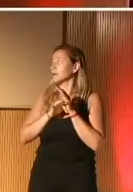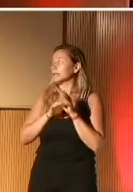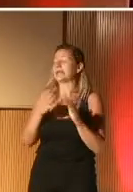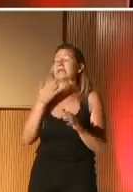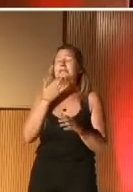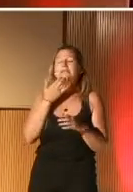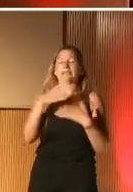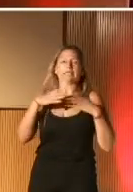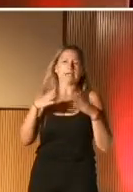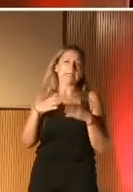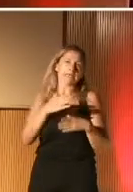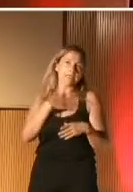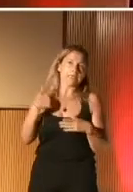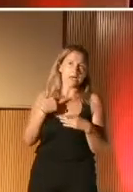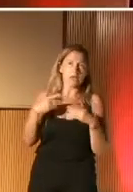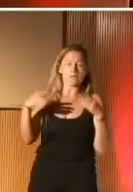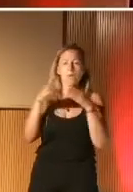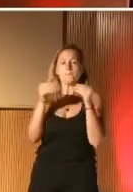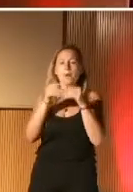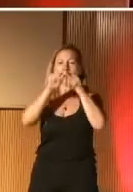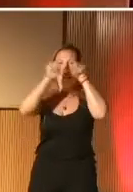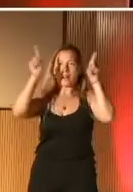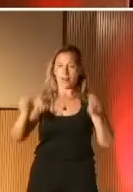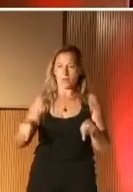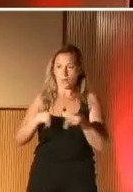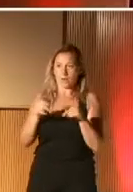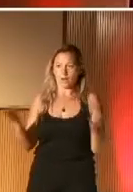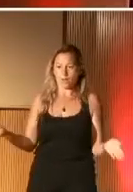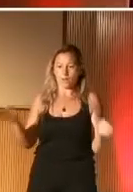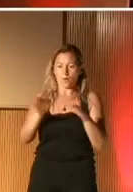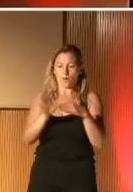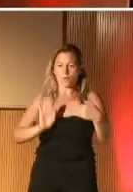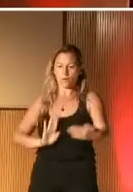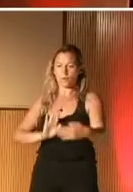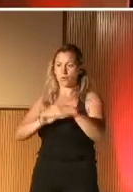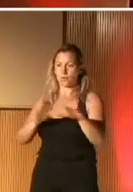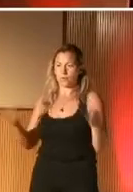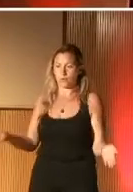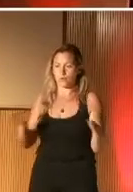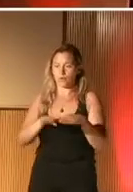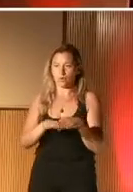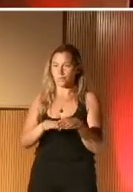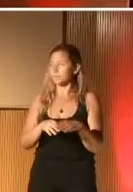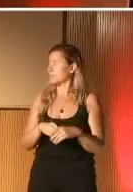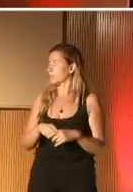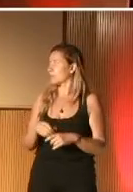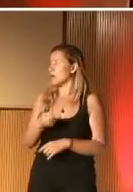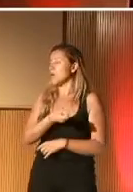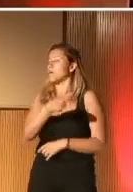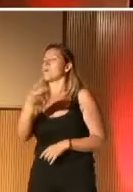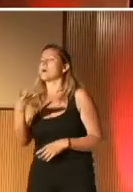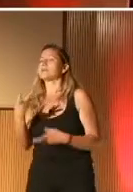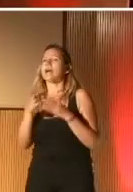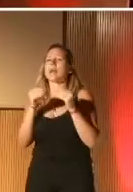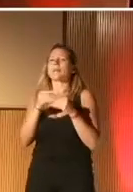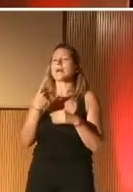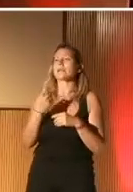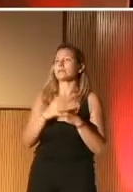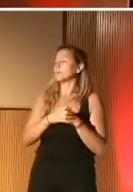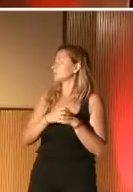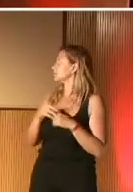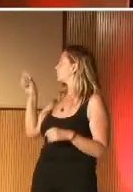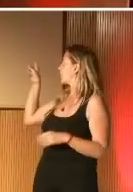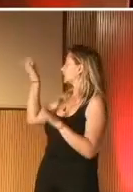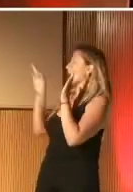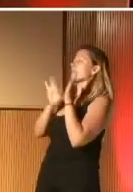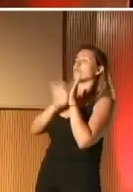cuadrado y lo doblamos alternando la dirección, ¿vale? ¿Cuántos lados necesitamos de ese cuadrado? ¿Vale? Necesitamos esta